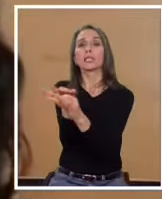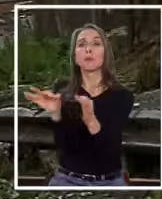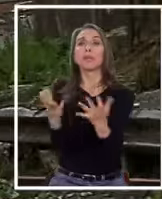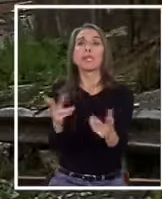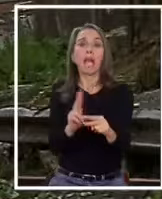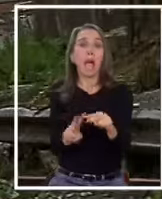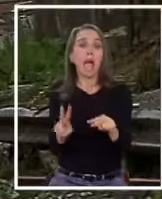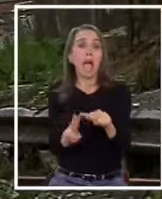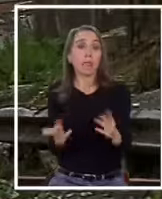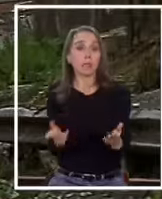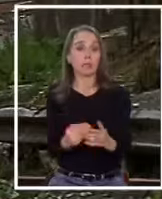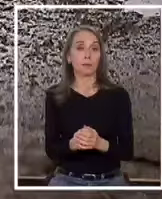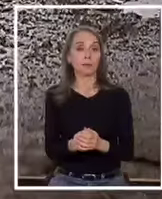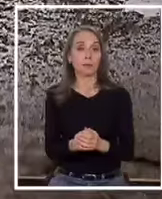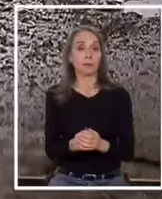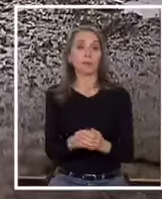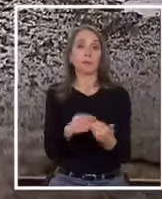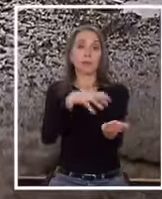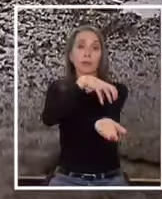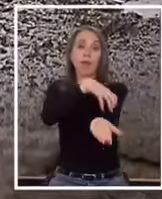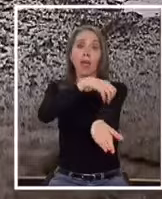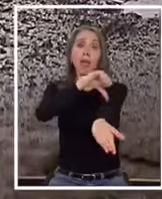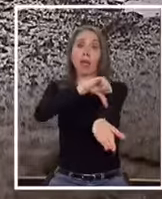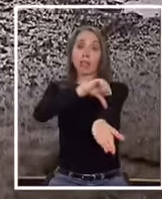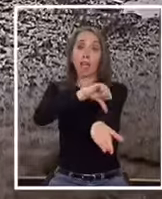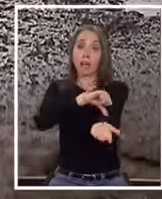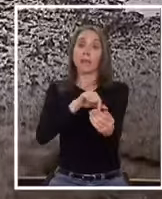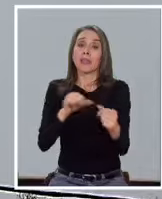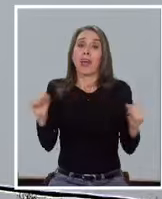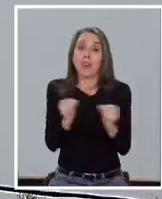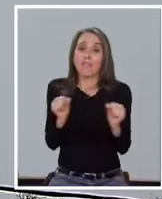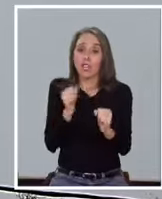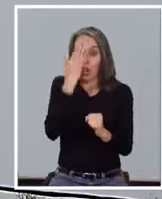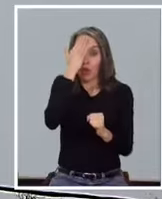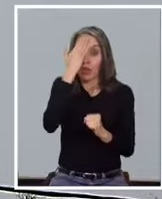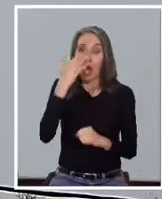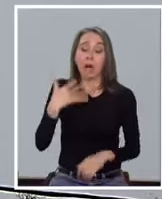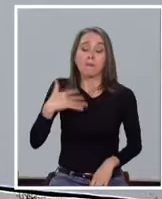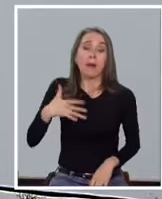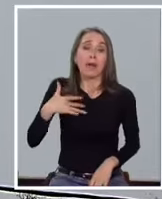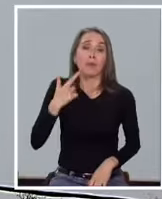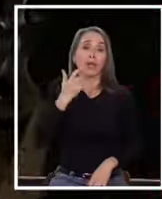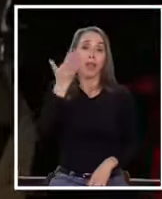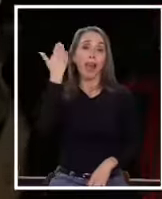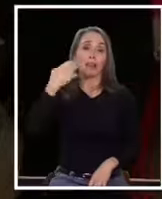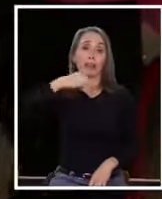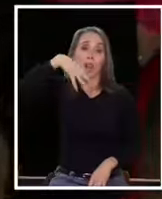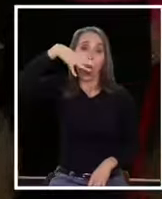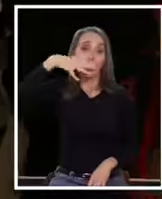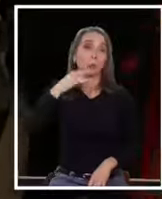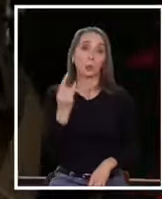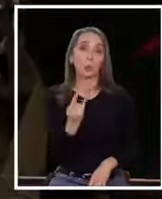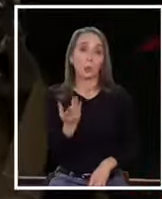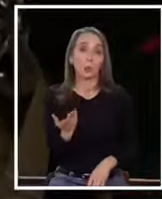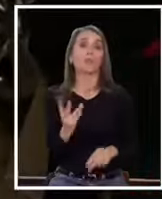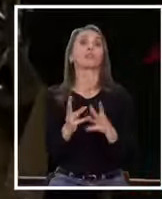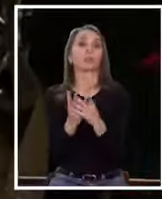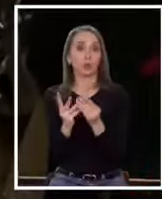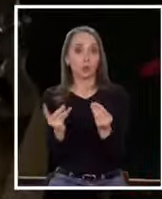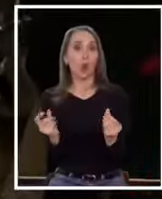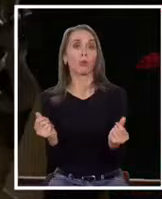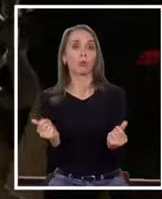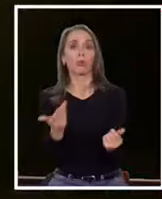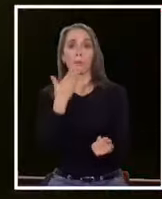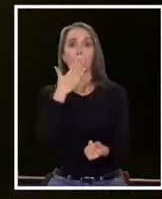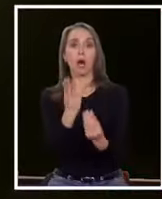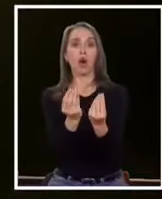deben seguir. La capital vive días fríos donde la electricidad se vuelve más importante que nunca. Por eso urgen prontas soluciones que